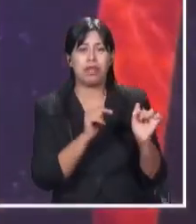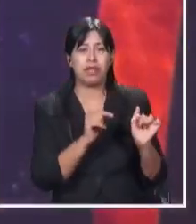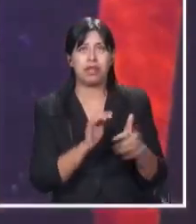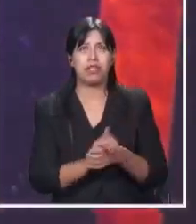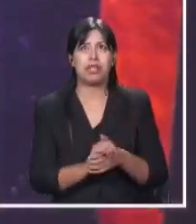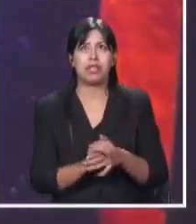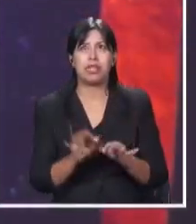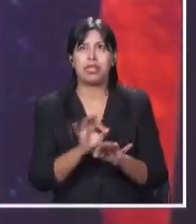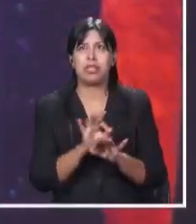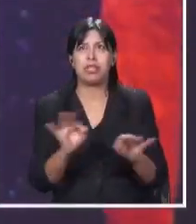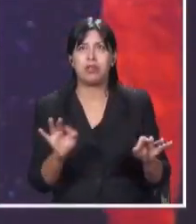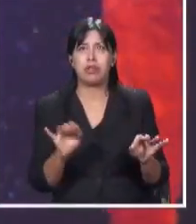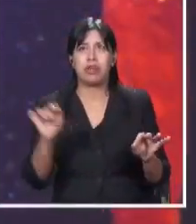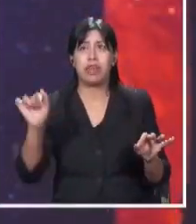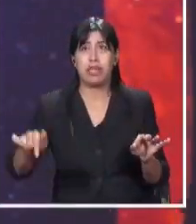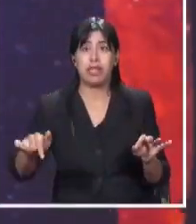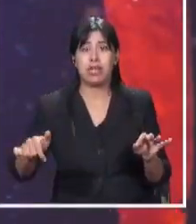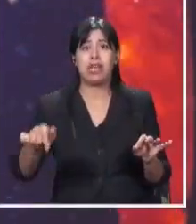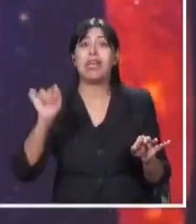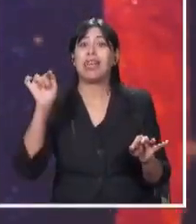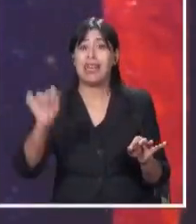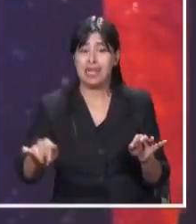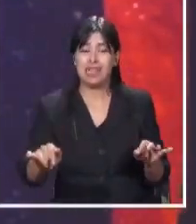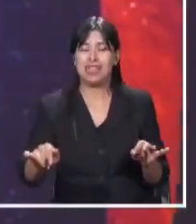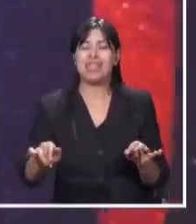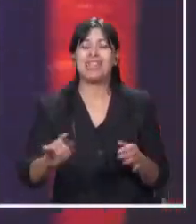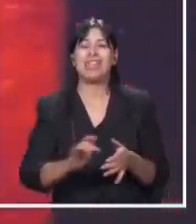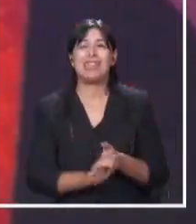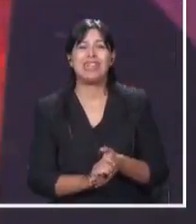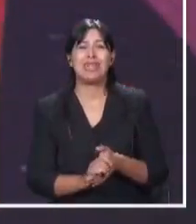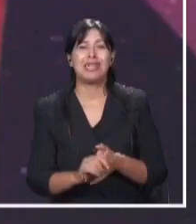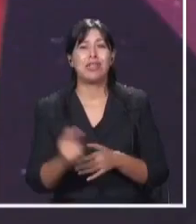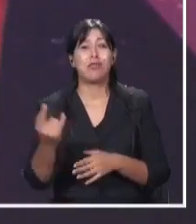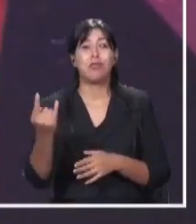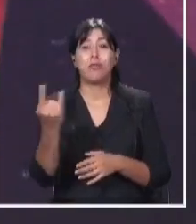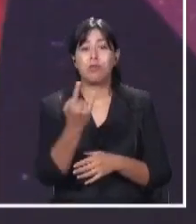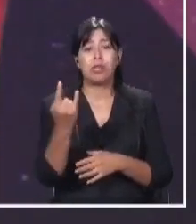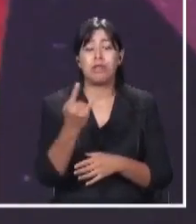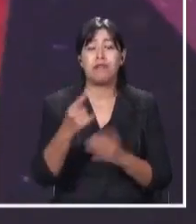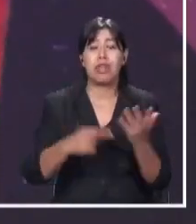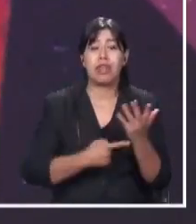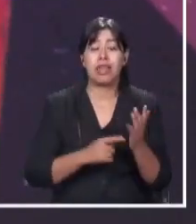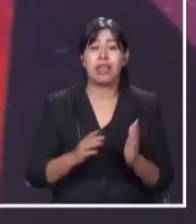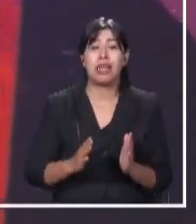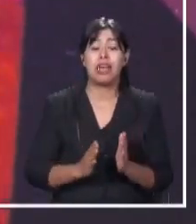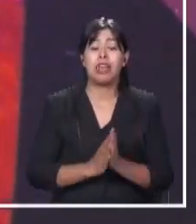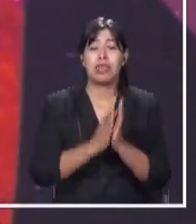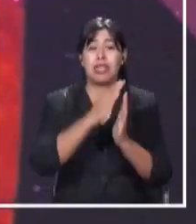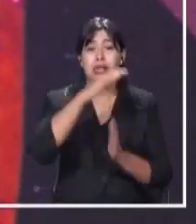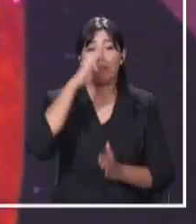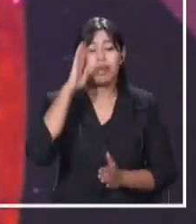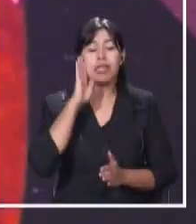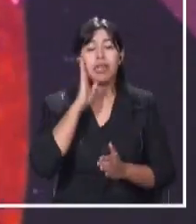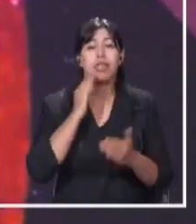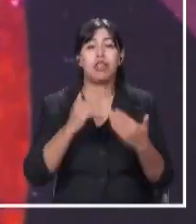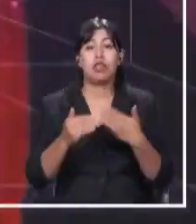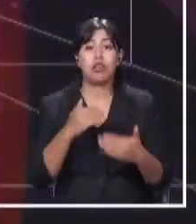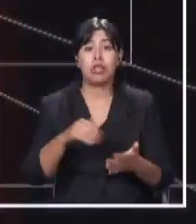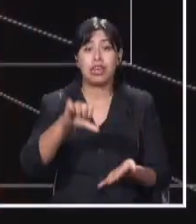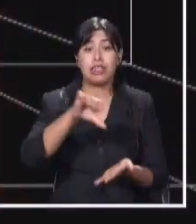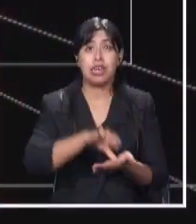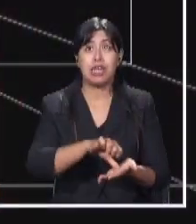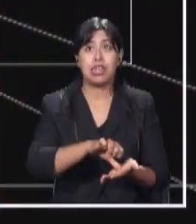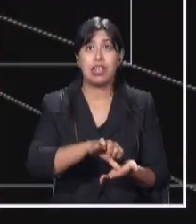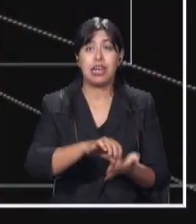En ninguna parte. Ahí. Esta es la Universidad Técnica Federico Santa María, cuya casa central está en Valparaíso. Este es un